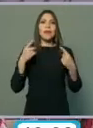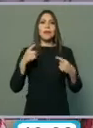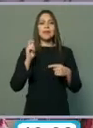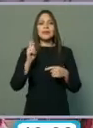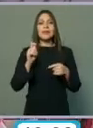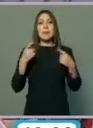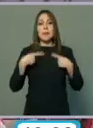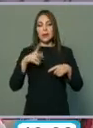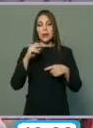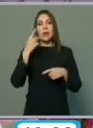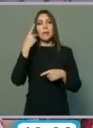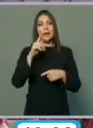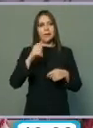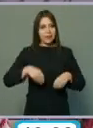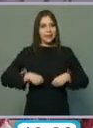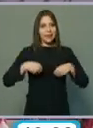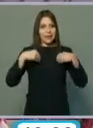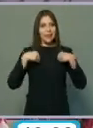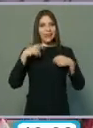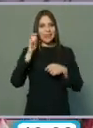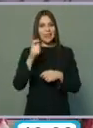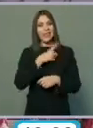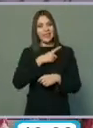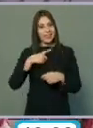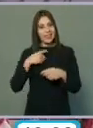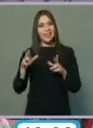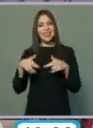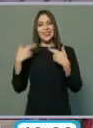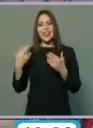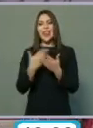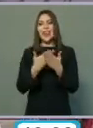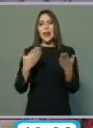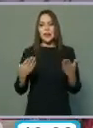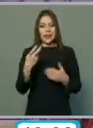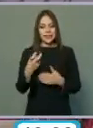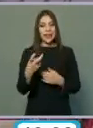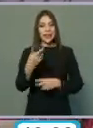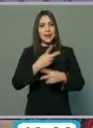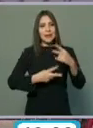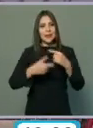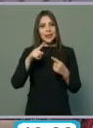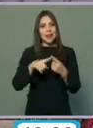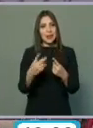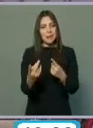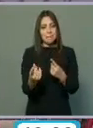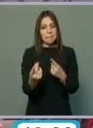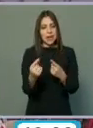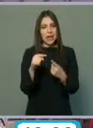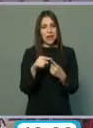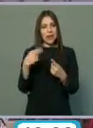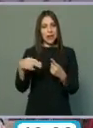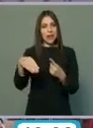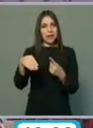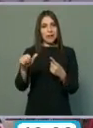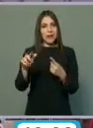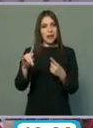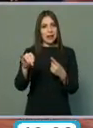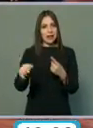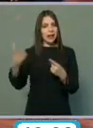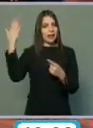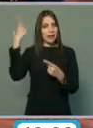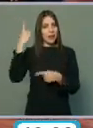Hoy quisimos ponerle rostro a esta frase. Hoy está con nosotros Martín, que es un perrito que hace un año fue un regalo de